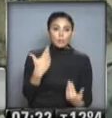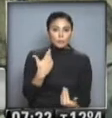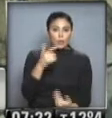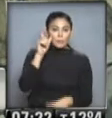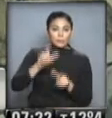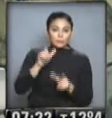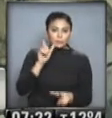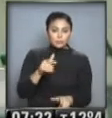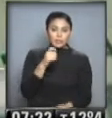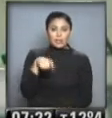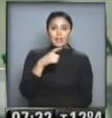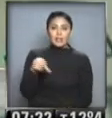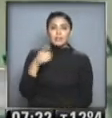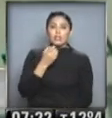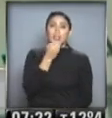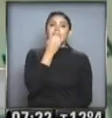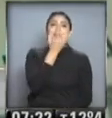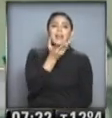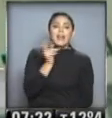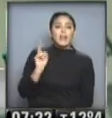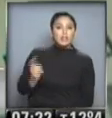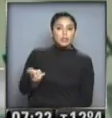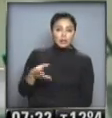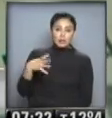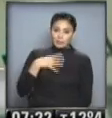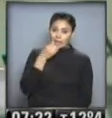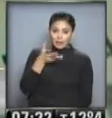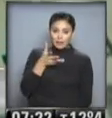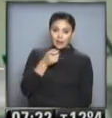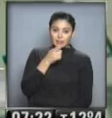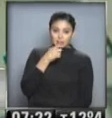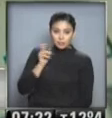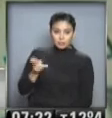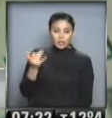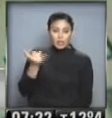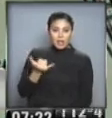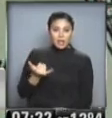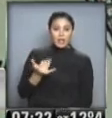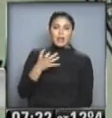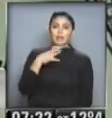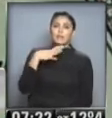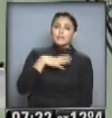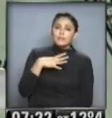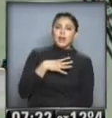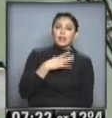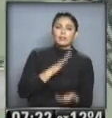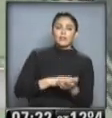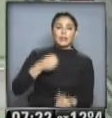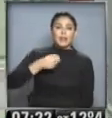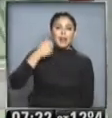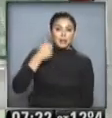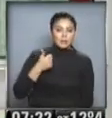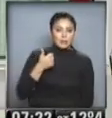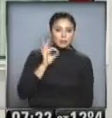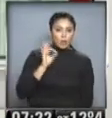quienes vayan a declarar la tenencia de dólares que no habían declarado, que no estaban en sus declaraciones de ganancias o de